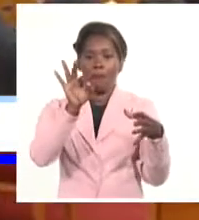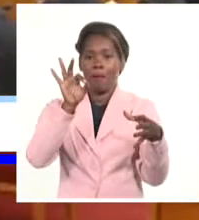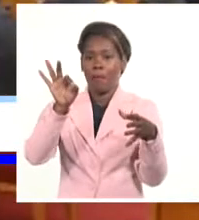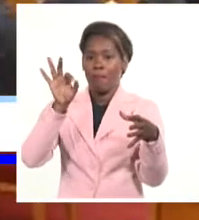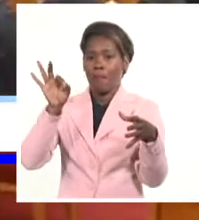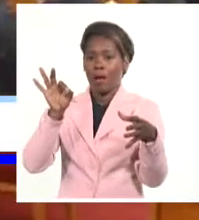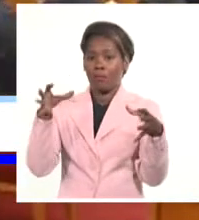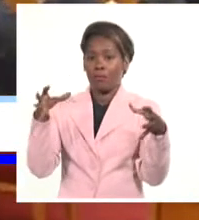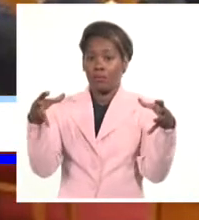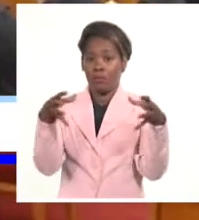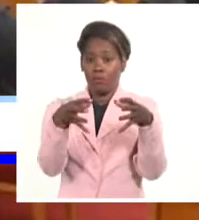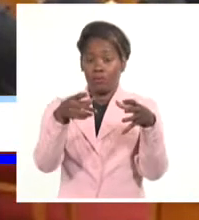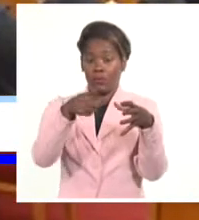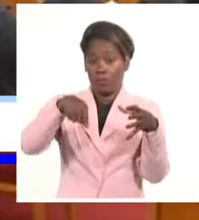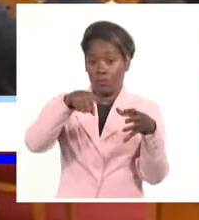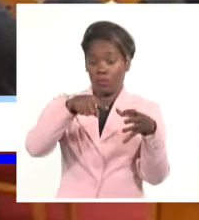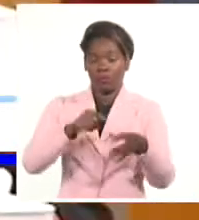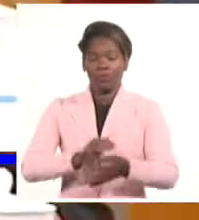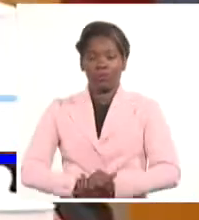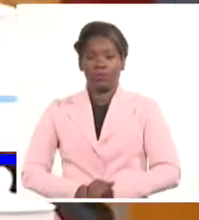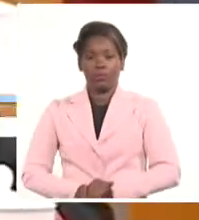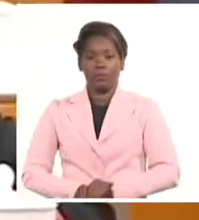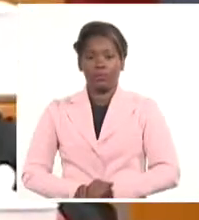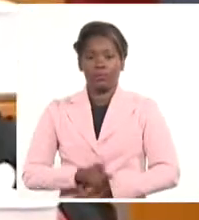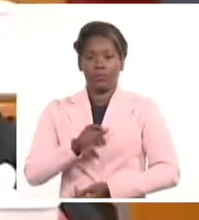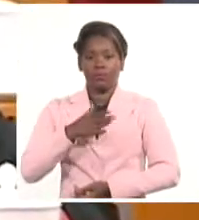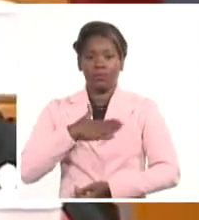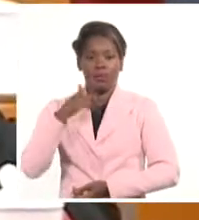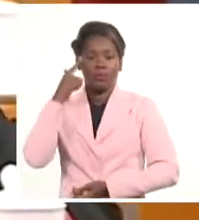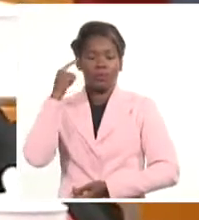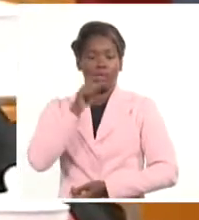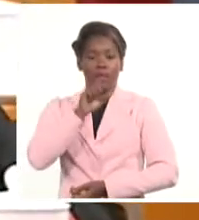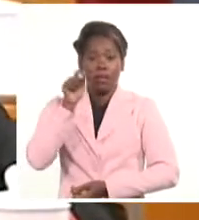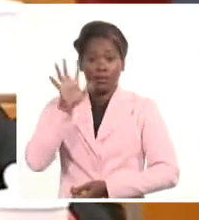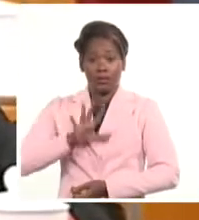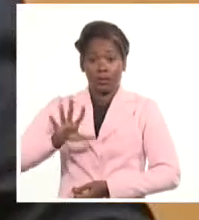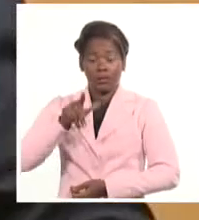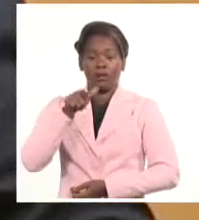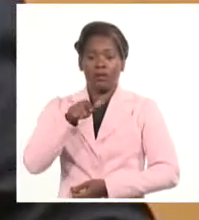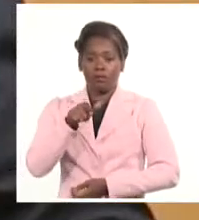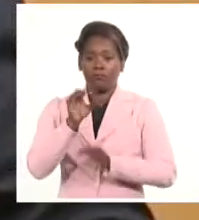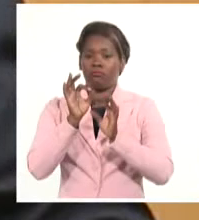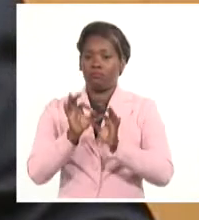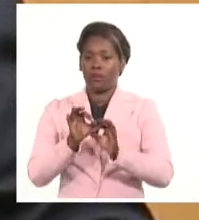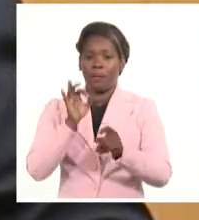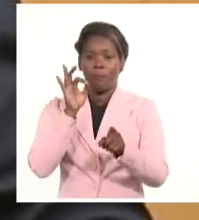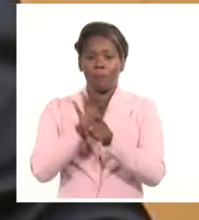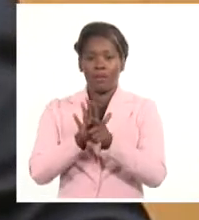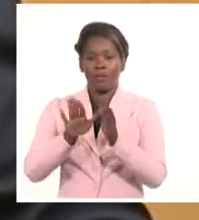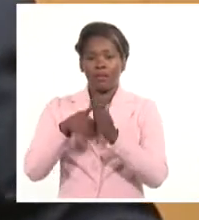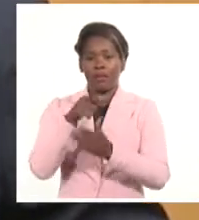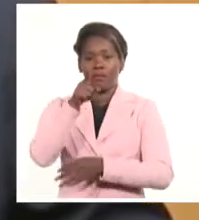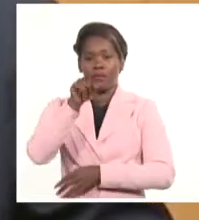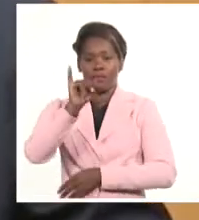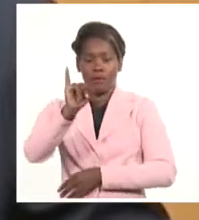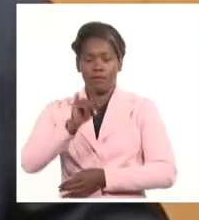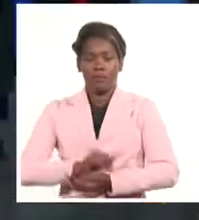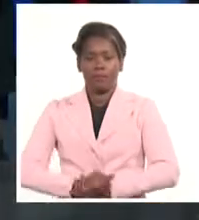nuevo Politburo. El cónclave partidista del gigante asiático sesiona desde el pasado día 16.